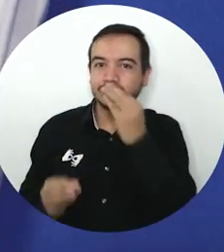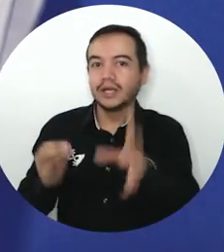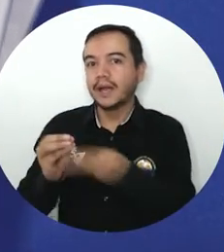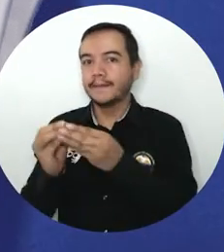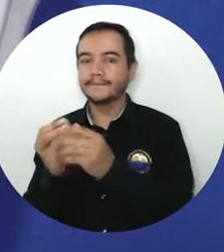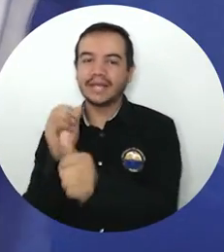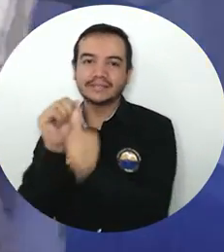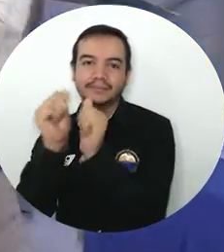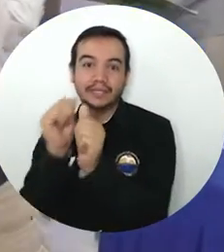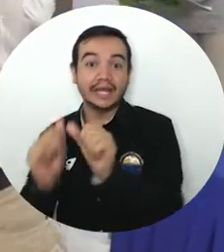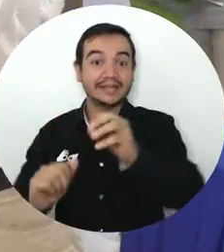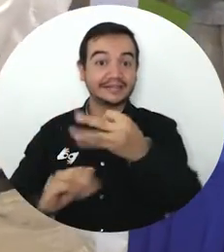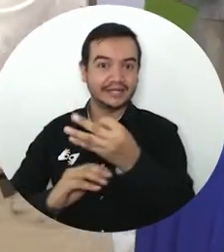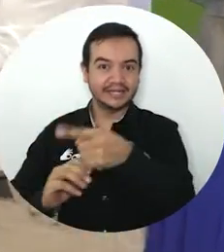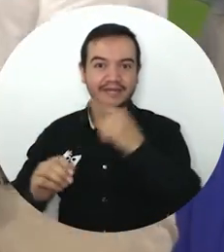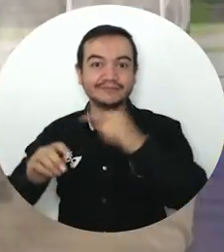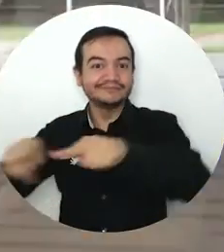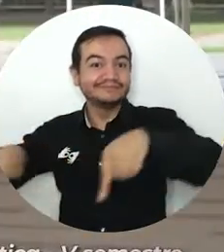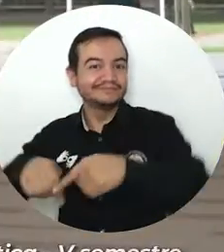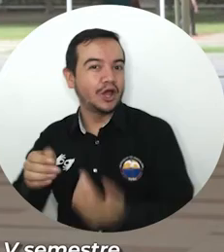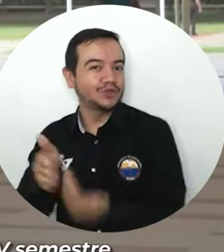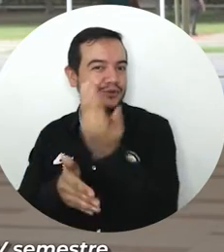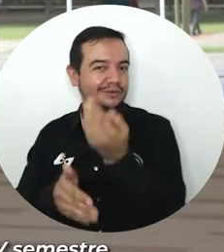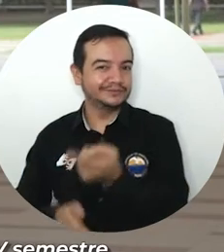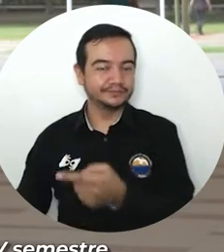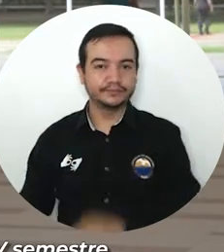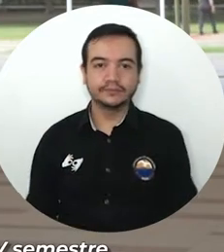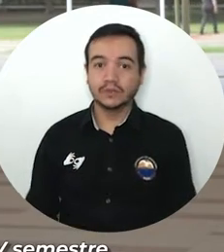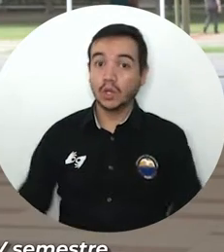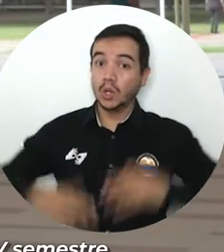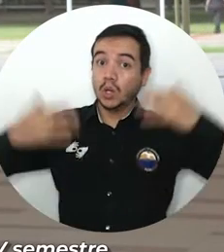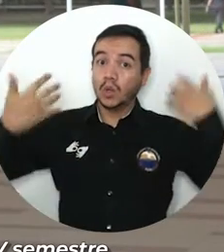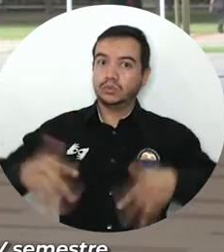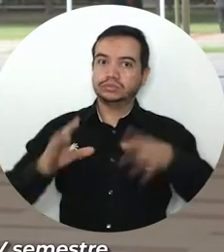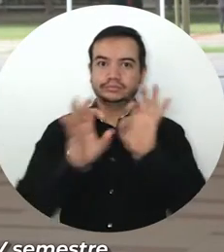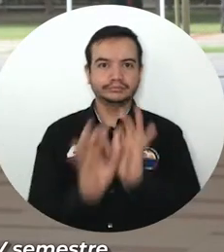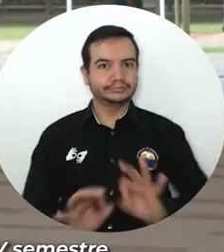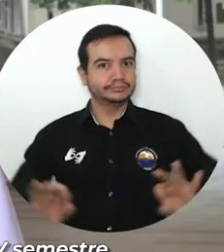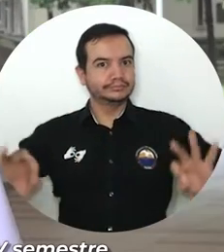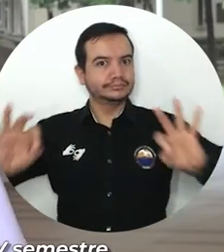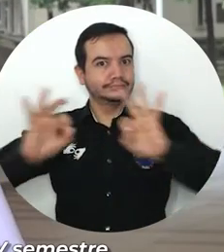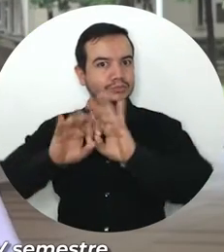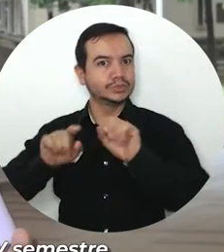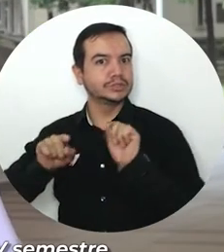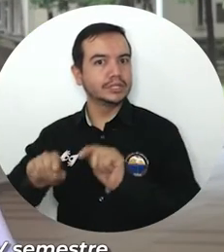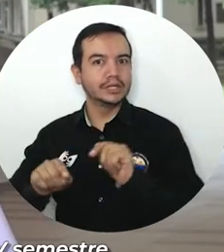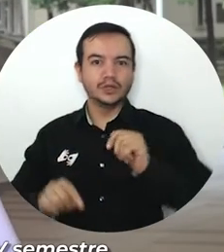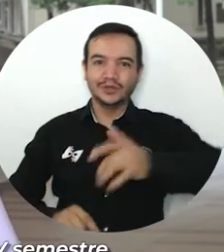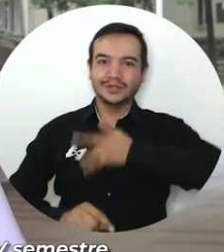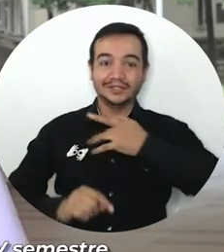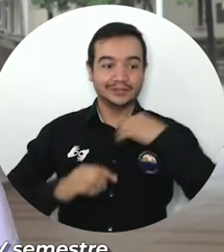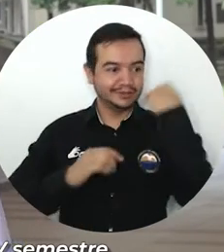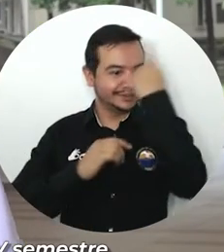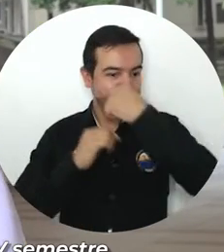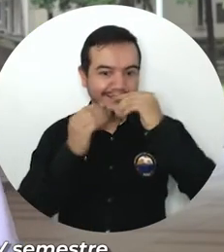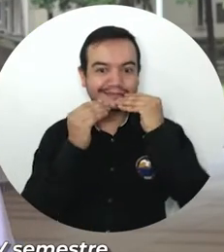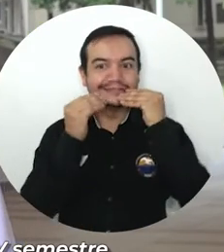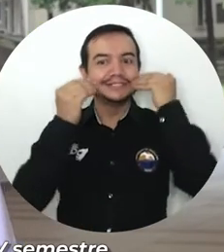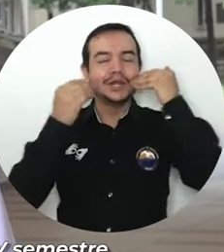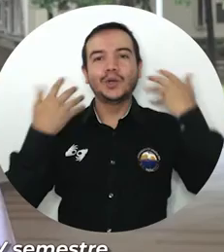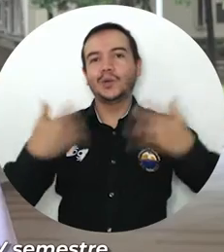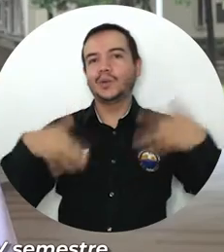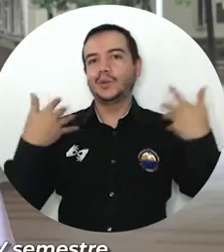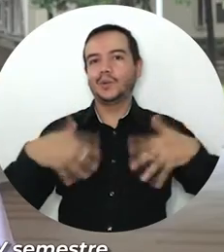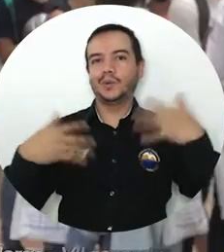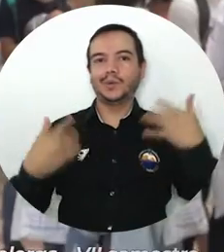en el moderno laboratorio. Este kit es de suma importancia para nosotros y bueno, creo que mi rostro refleja la